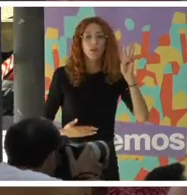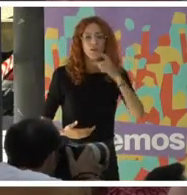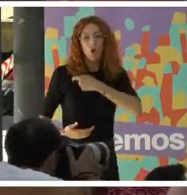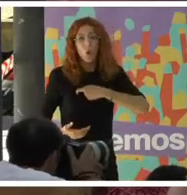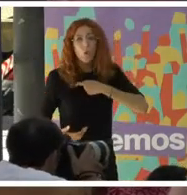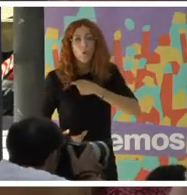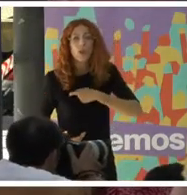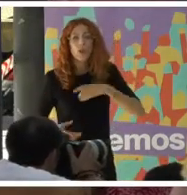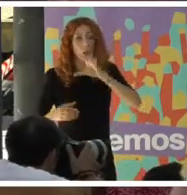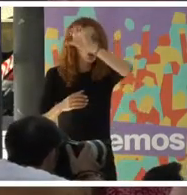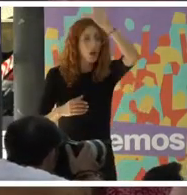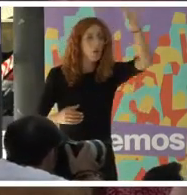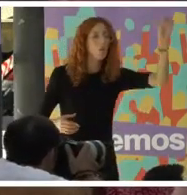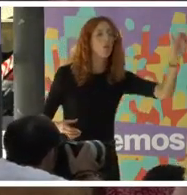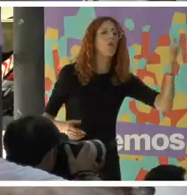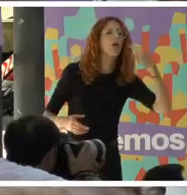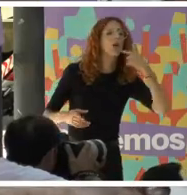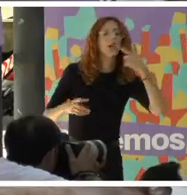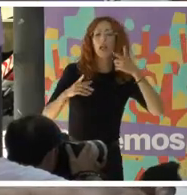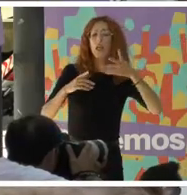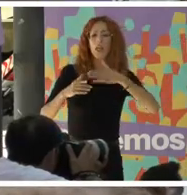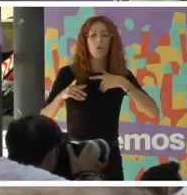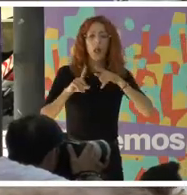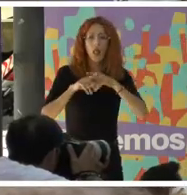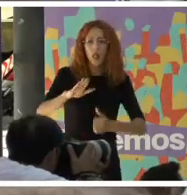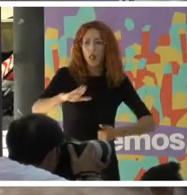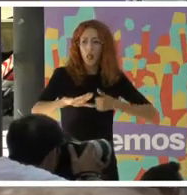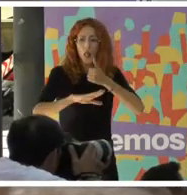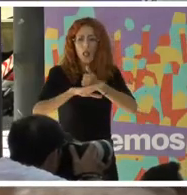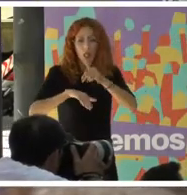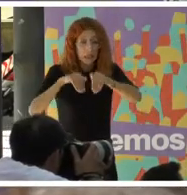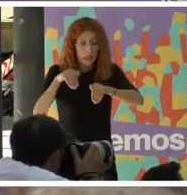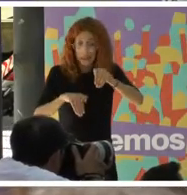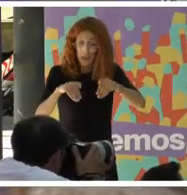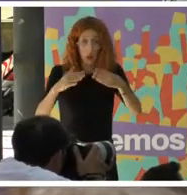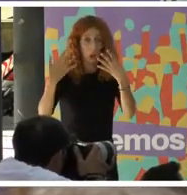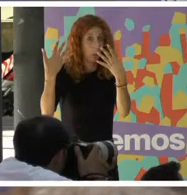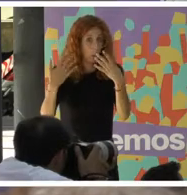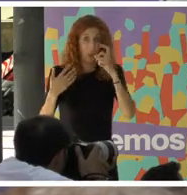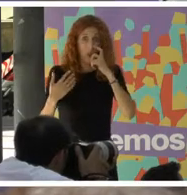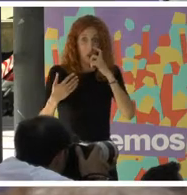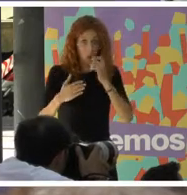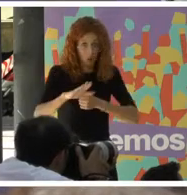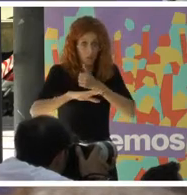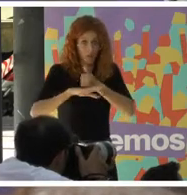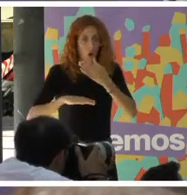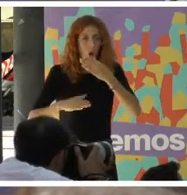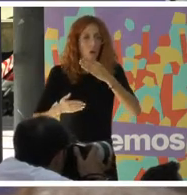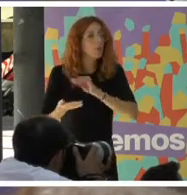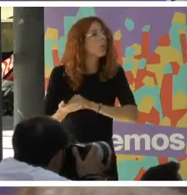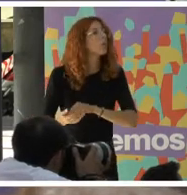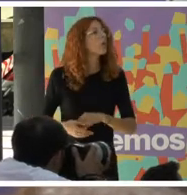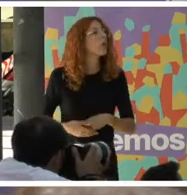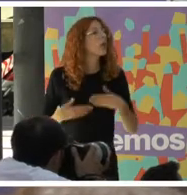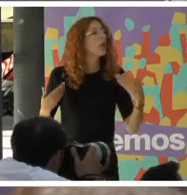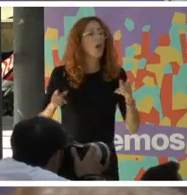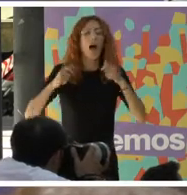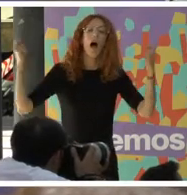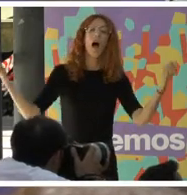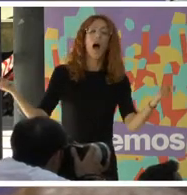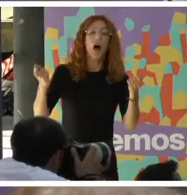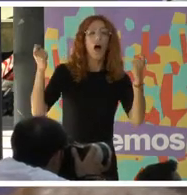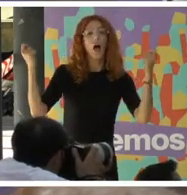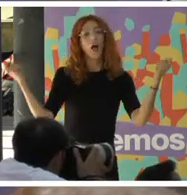Comisión Europea que aspira a revalidar su puesto en estas elecciones del 9 de junio, ha hecho un acto de